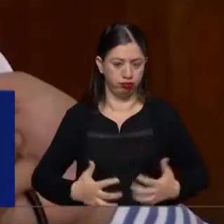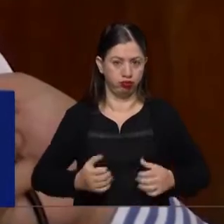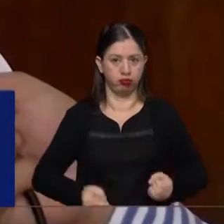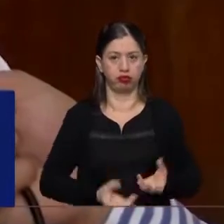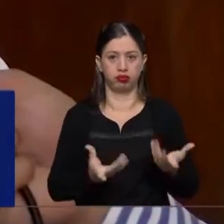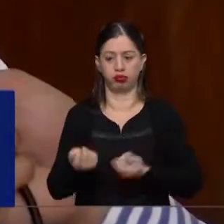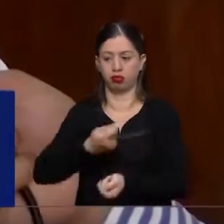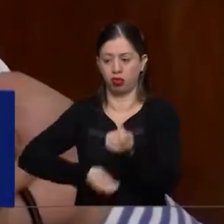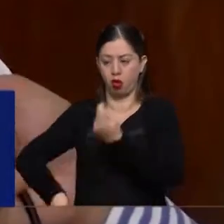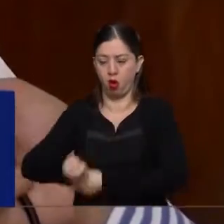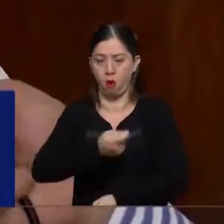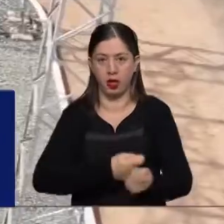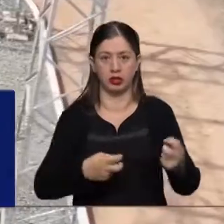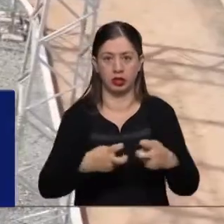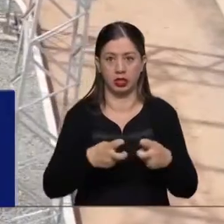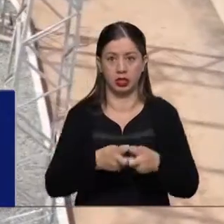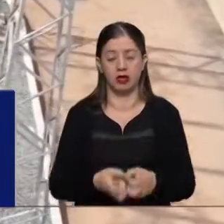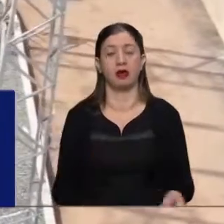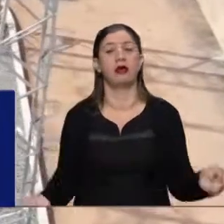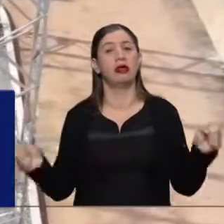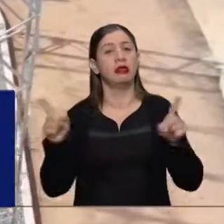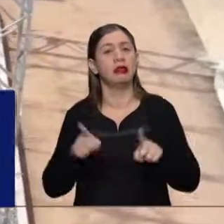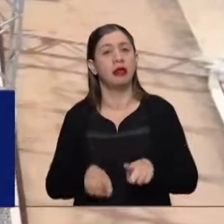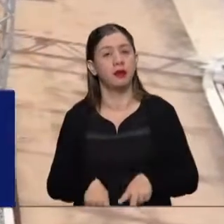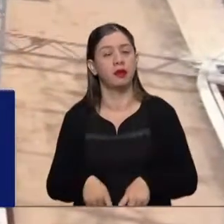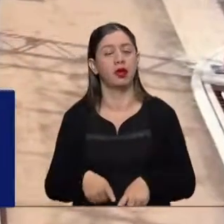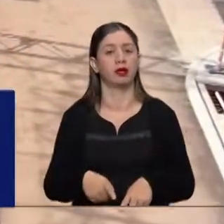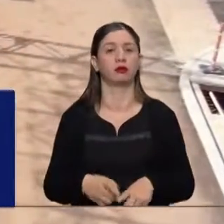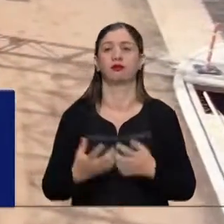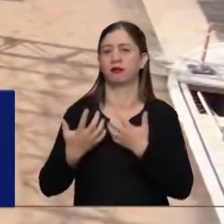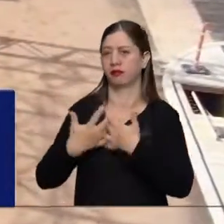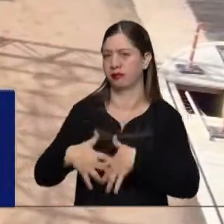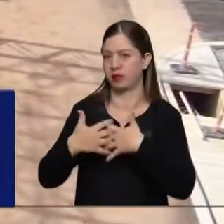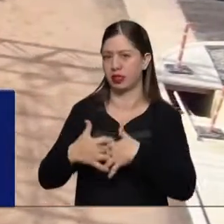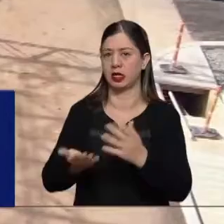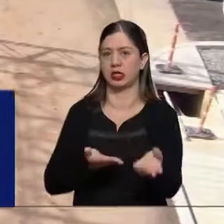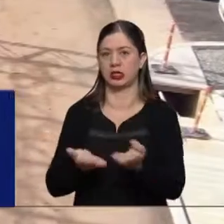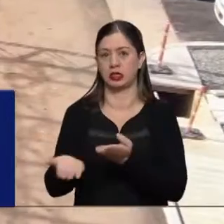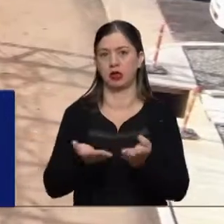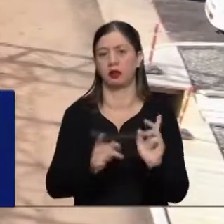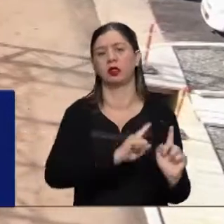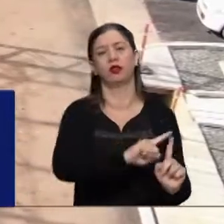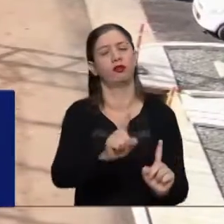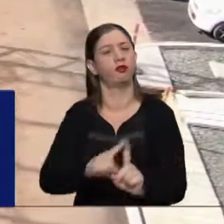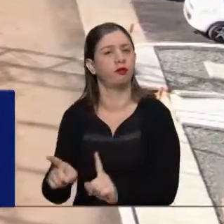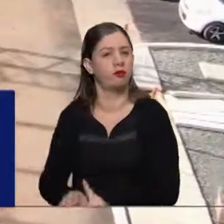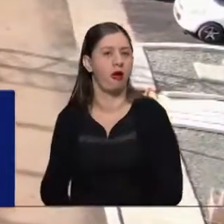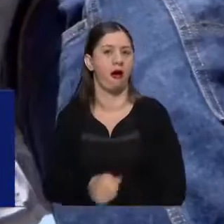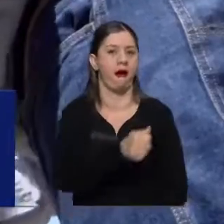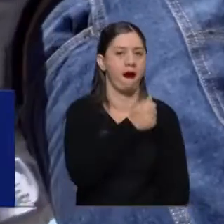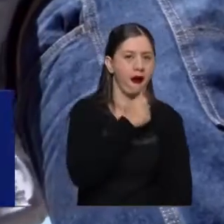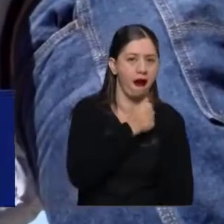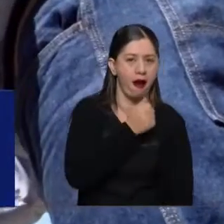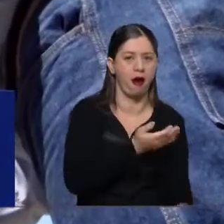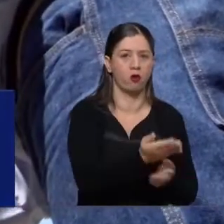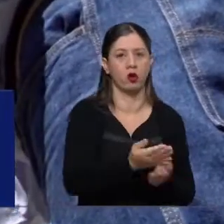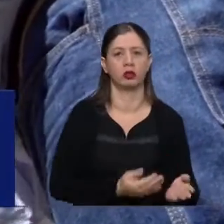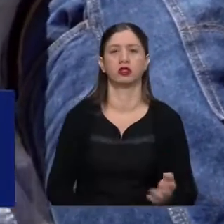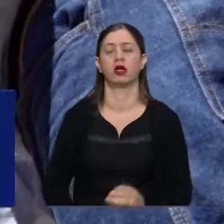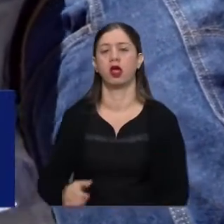distribuidores, comercializadores, pero adicionalmente de ser una empresa multiservicio, con componente de agua, componente